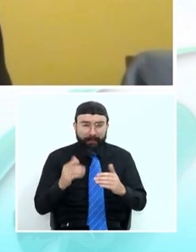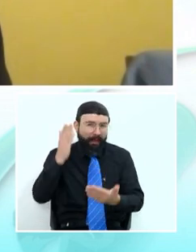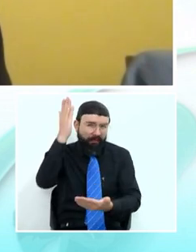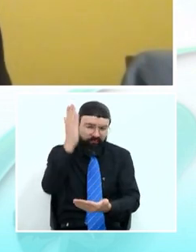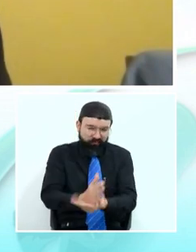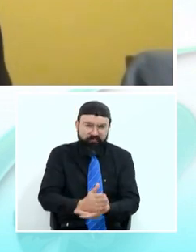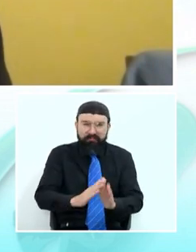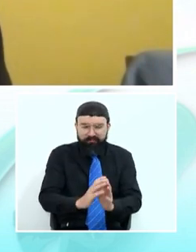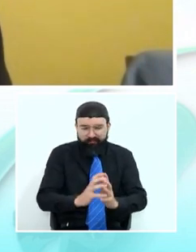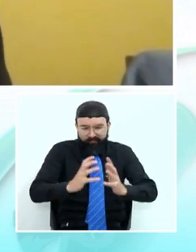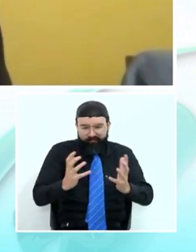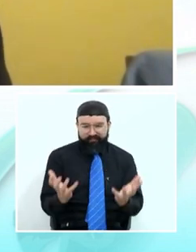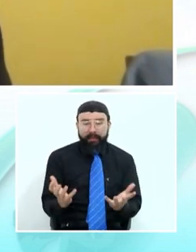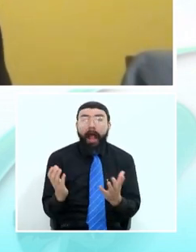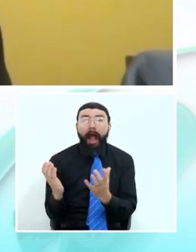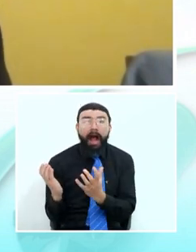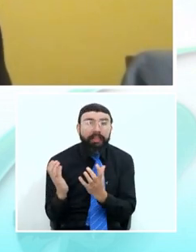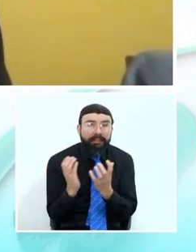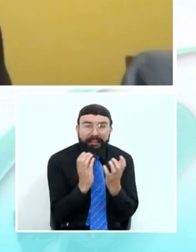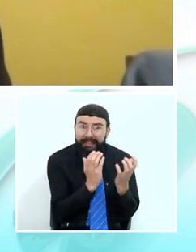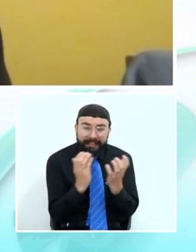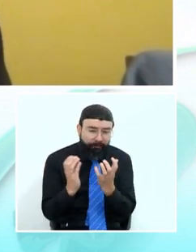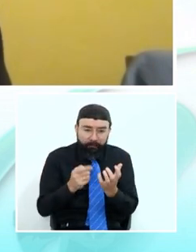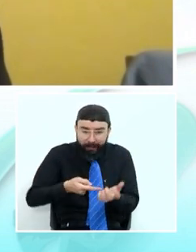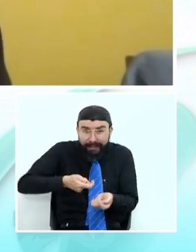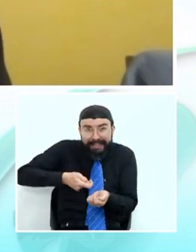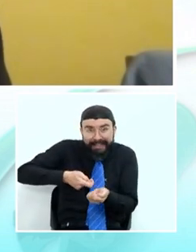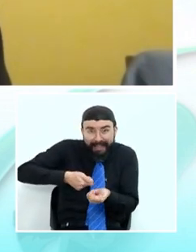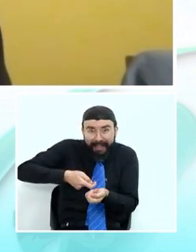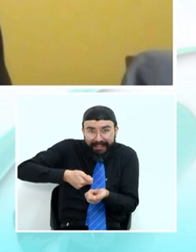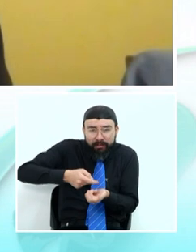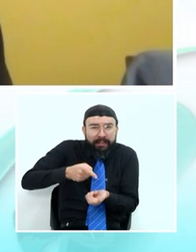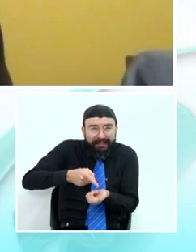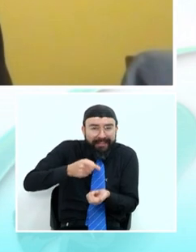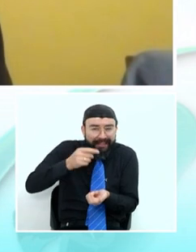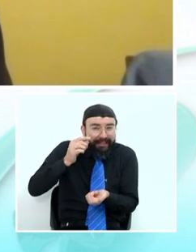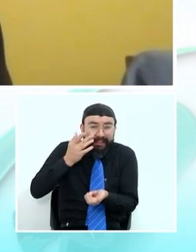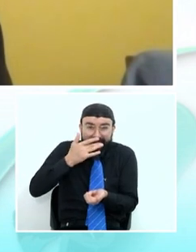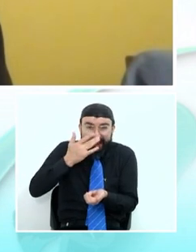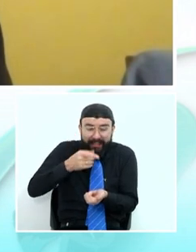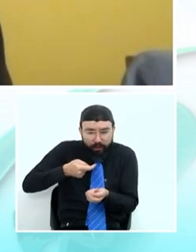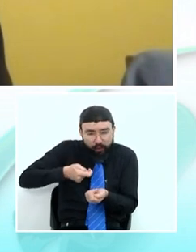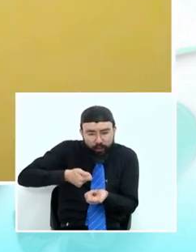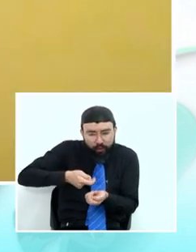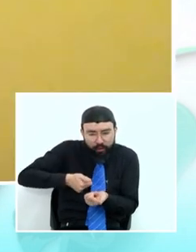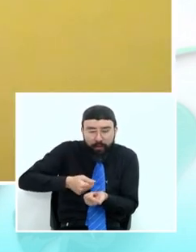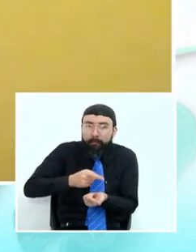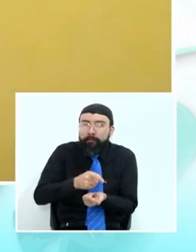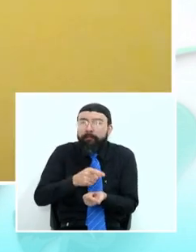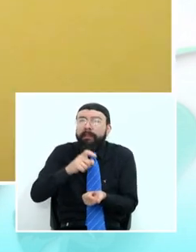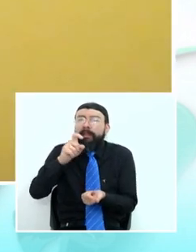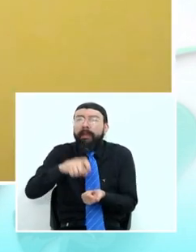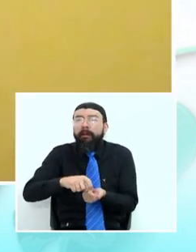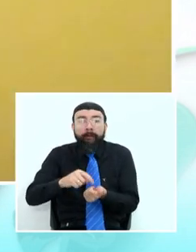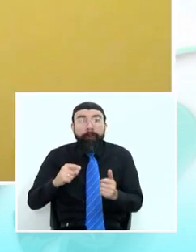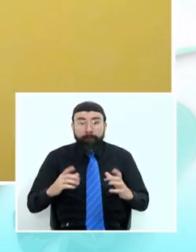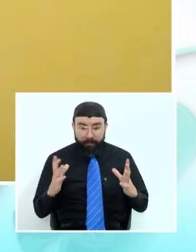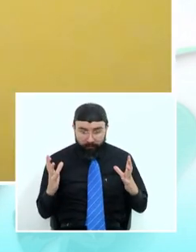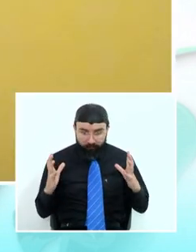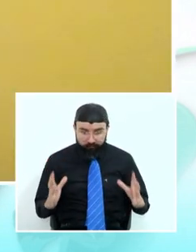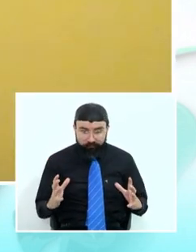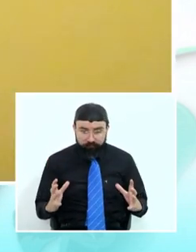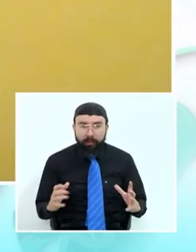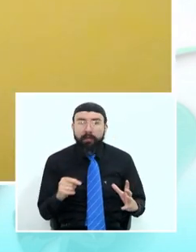o patilla, le sacan las semillas, que son las semillas negritas. Tiene que ser una sandía que no